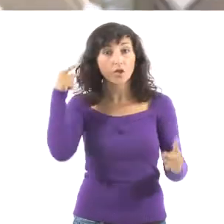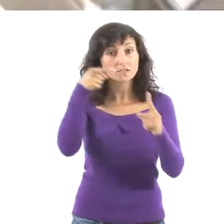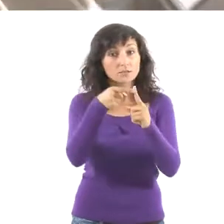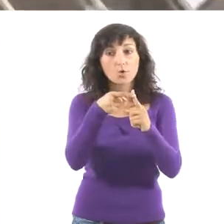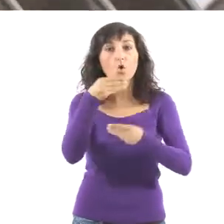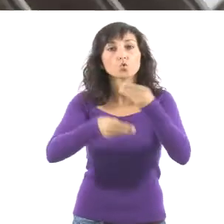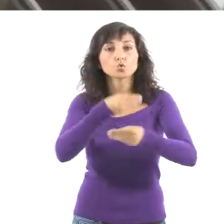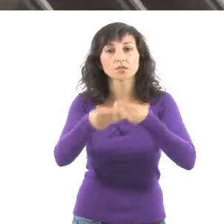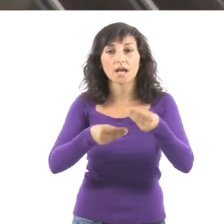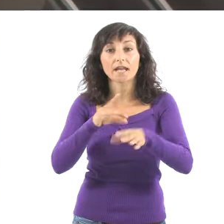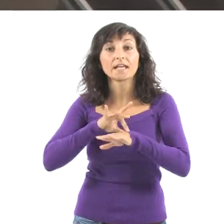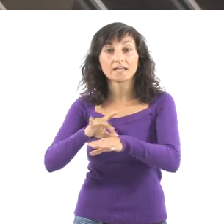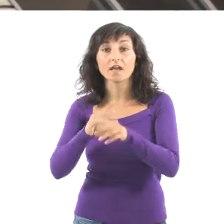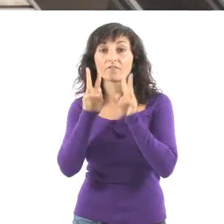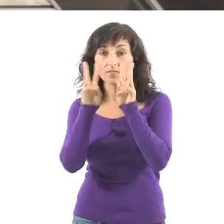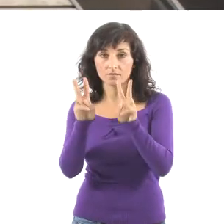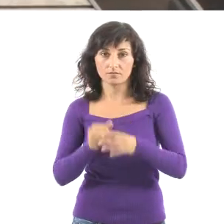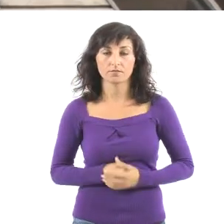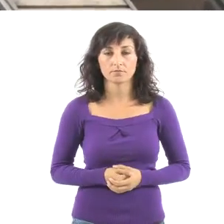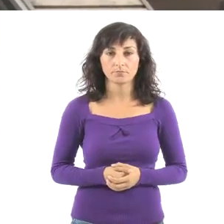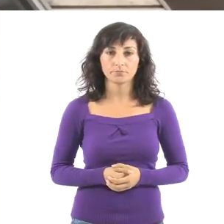vidente, pormenorizadamente.